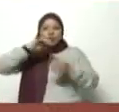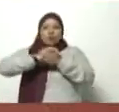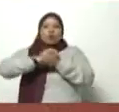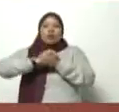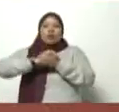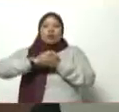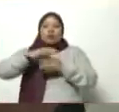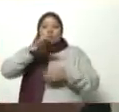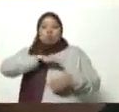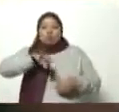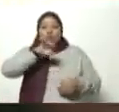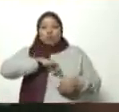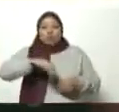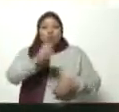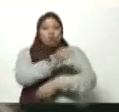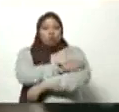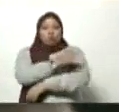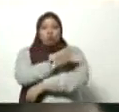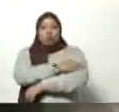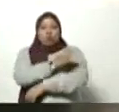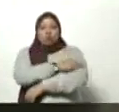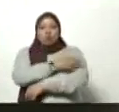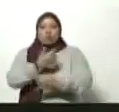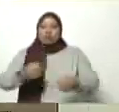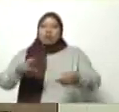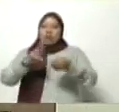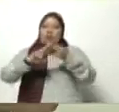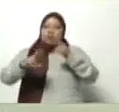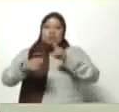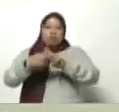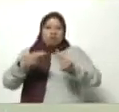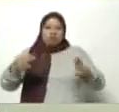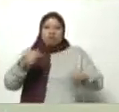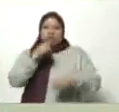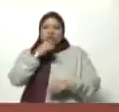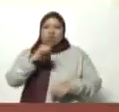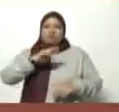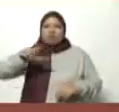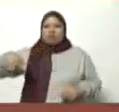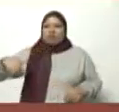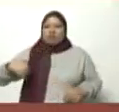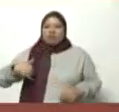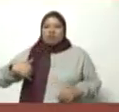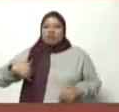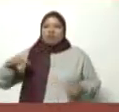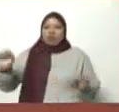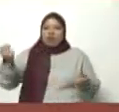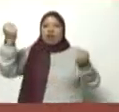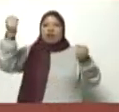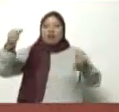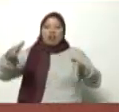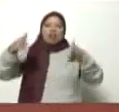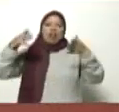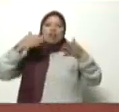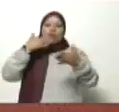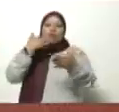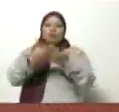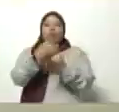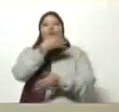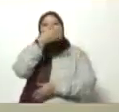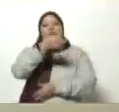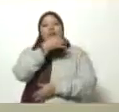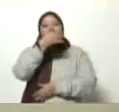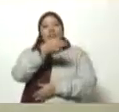compañeras, señores de la oposición, recuerden esto, pase lo que pase, nosotros venceremos. Buenas tardes a todas y a